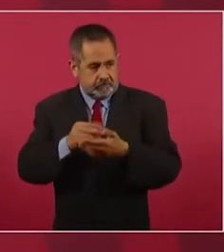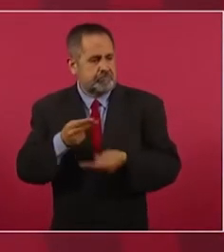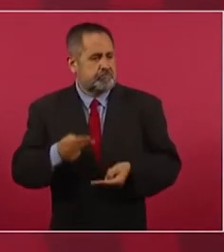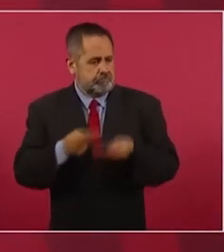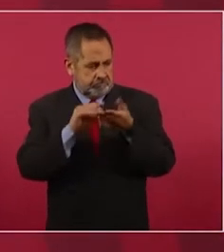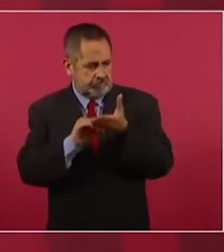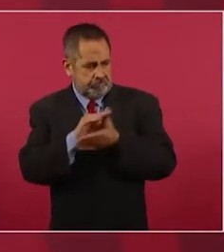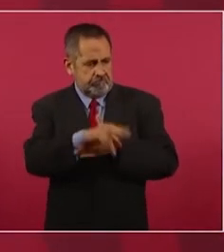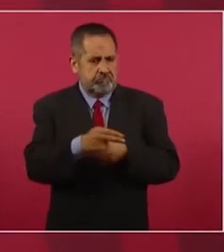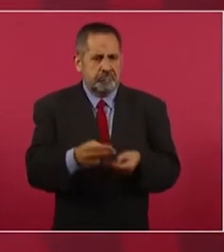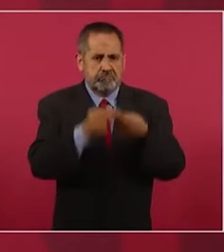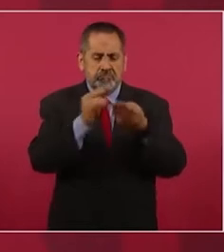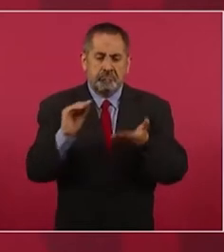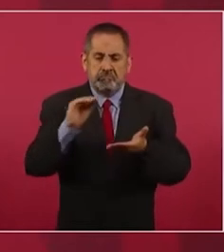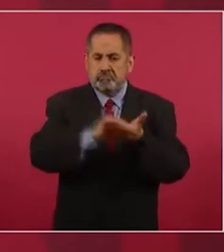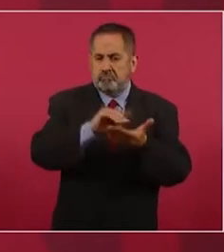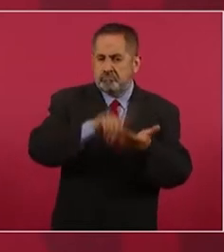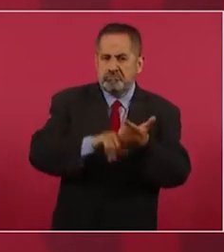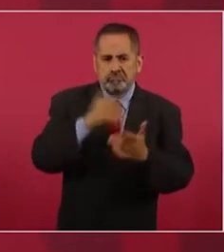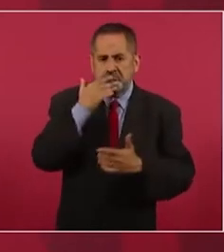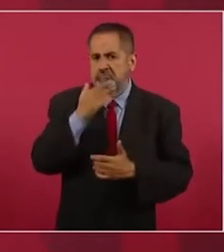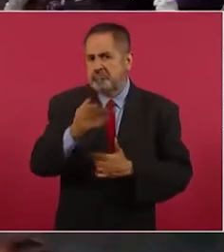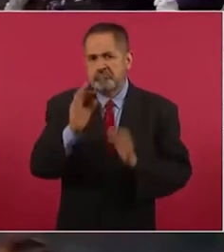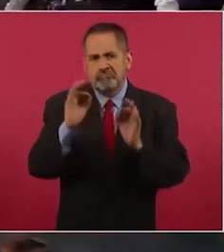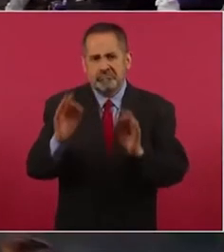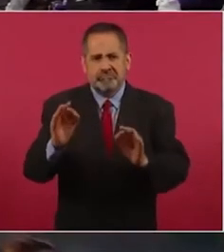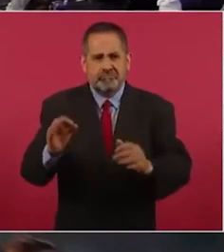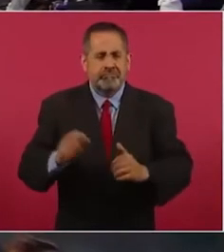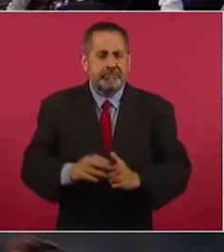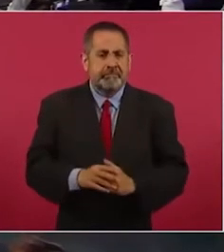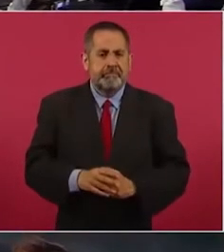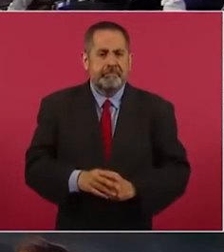Que a ver si la ponemos.